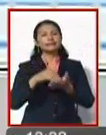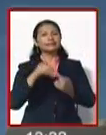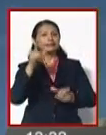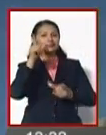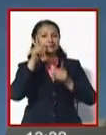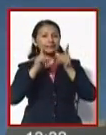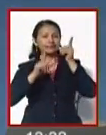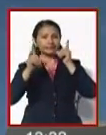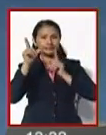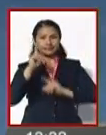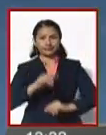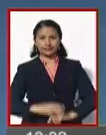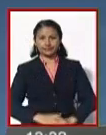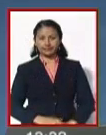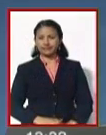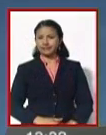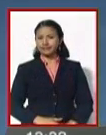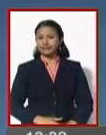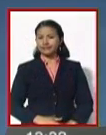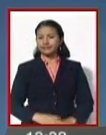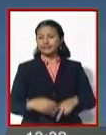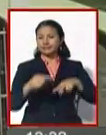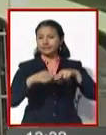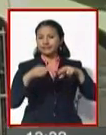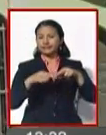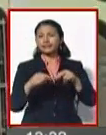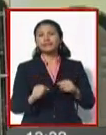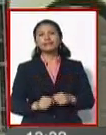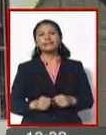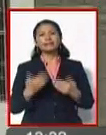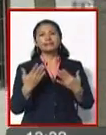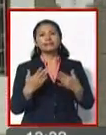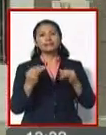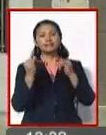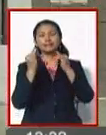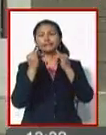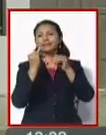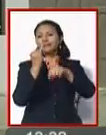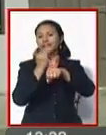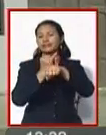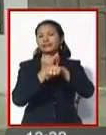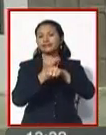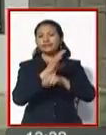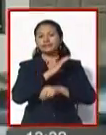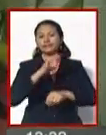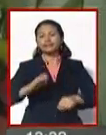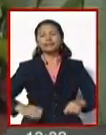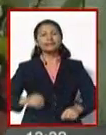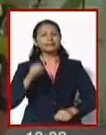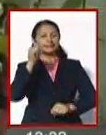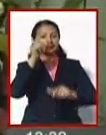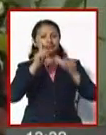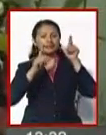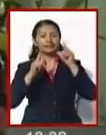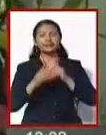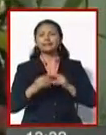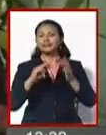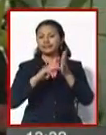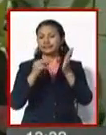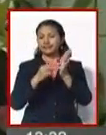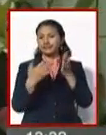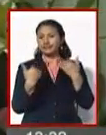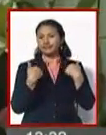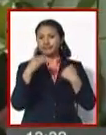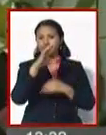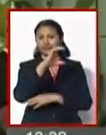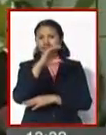lágrimas. Casi a los pies del Cerro San Pedro se encuentra la capilla del Cristo de las Lágrimas. Es una de las imágenes más significativas